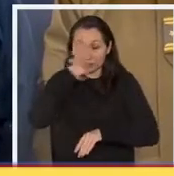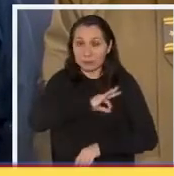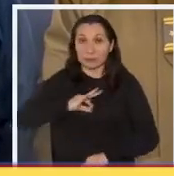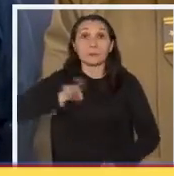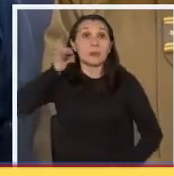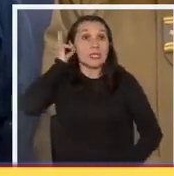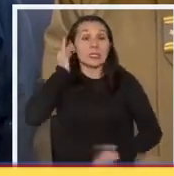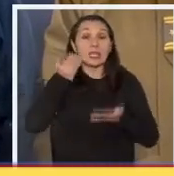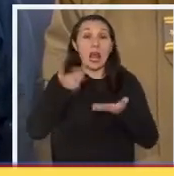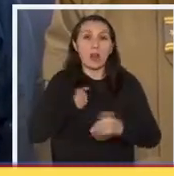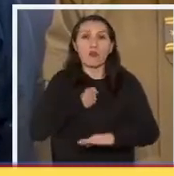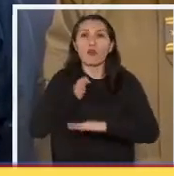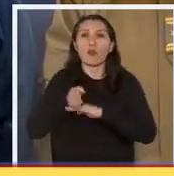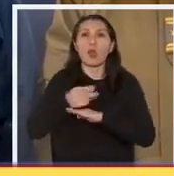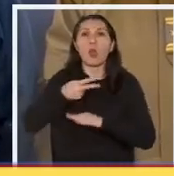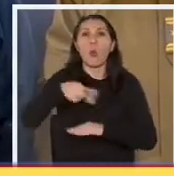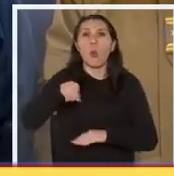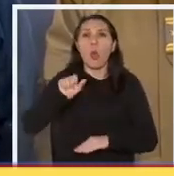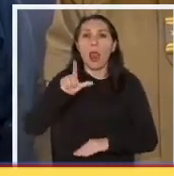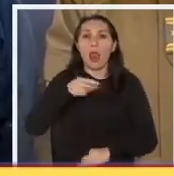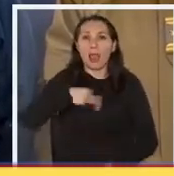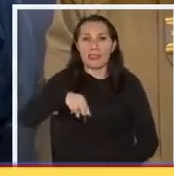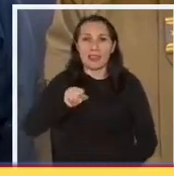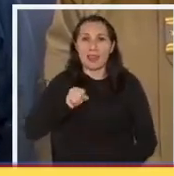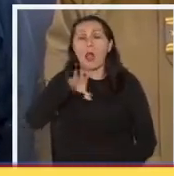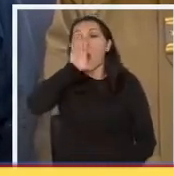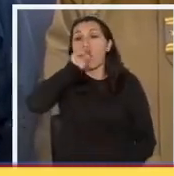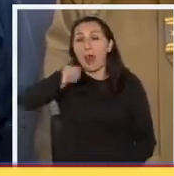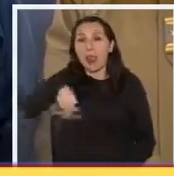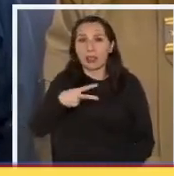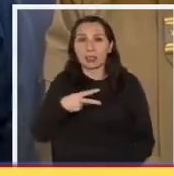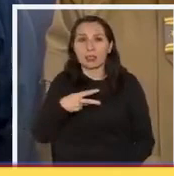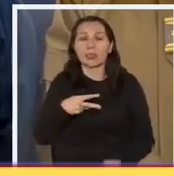encuentra en este momento en Gualañé. ¿En Gualañé?